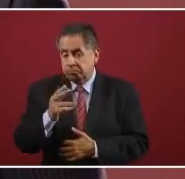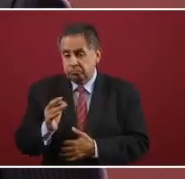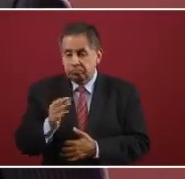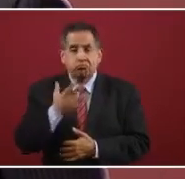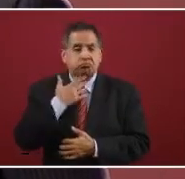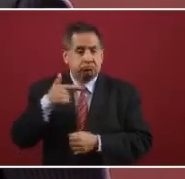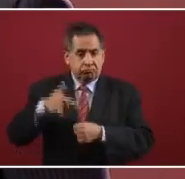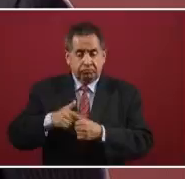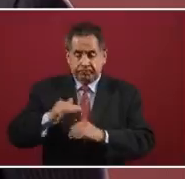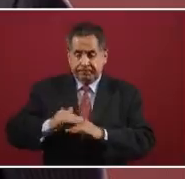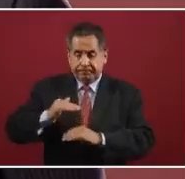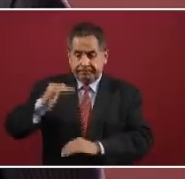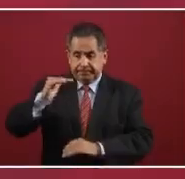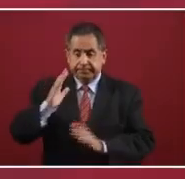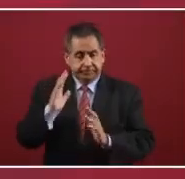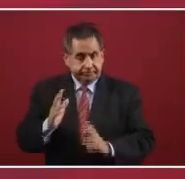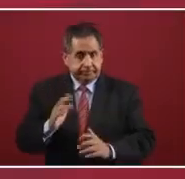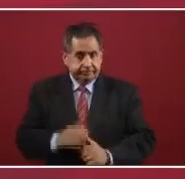gasolinas